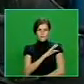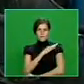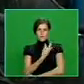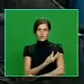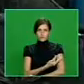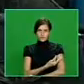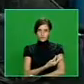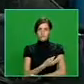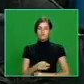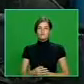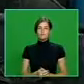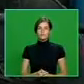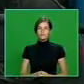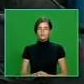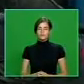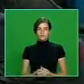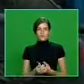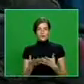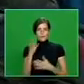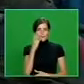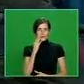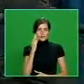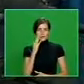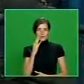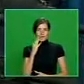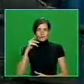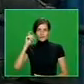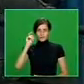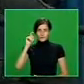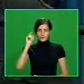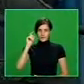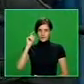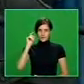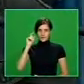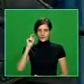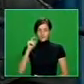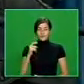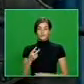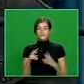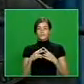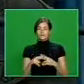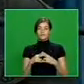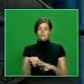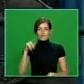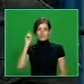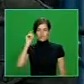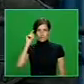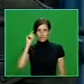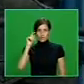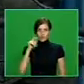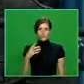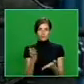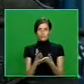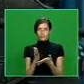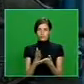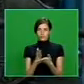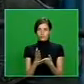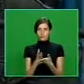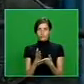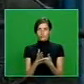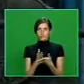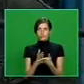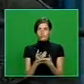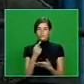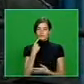fortaleciendo la experiencia en la For en los talleres de formación esa escuela que usted que